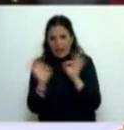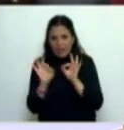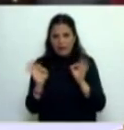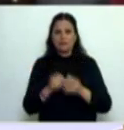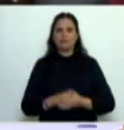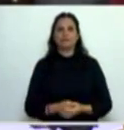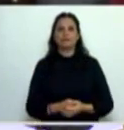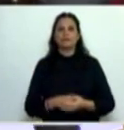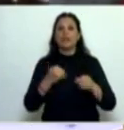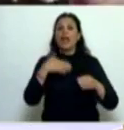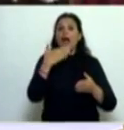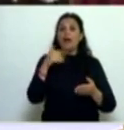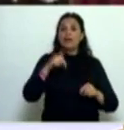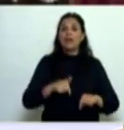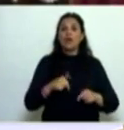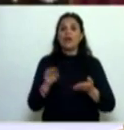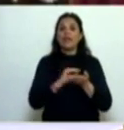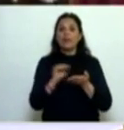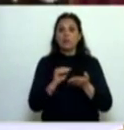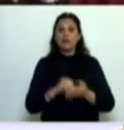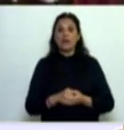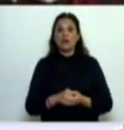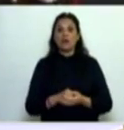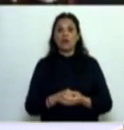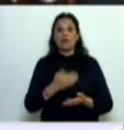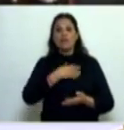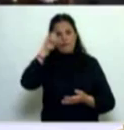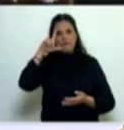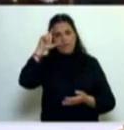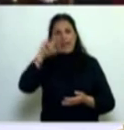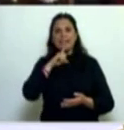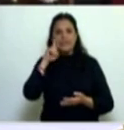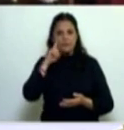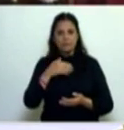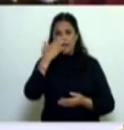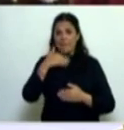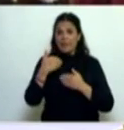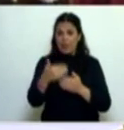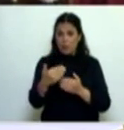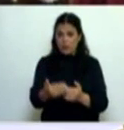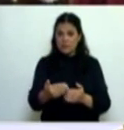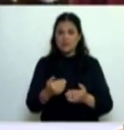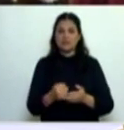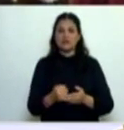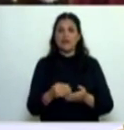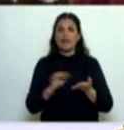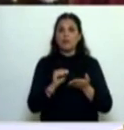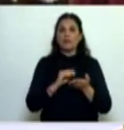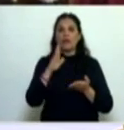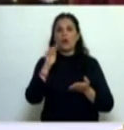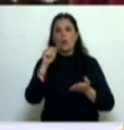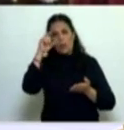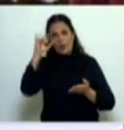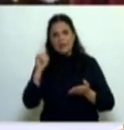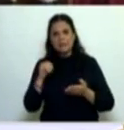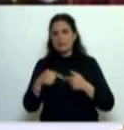Tiene uso de la palabra el diputado Feletti, después le sigue en orden de intervención diputado Base,